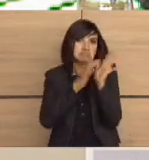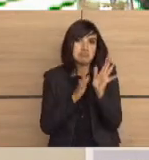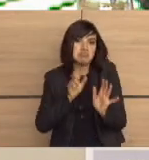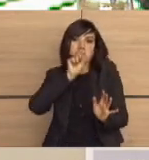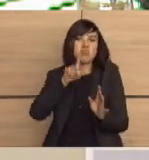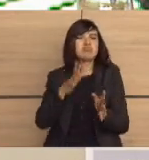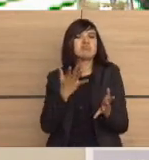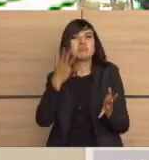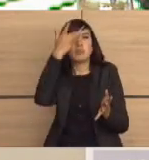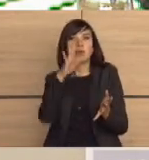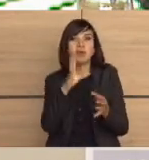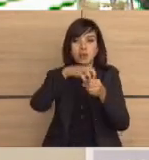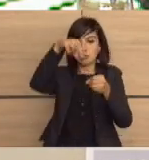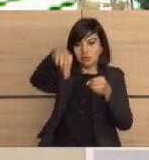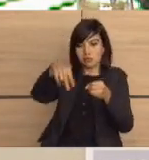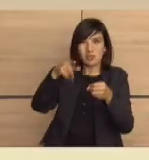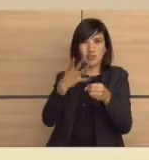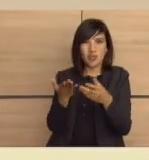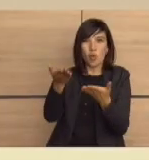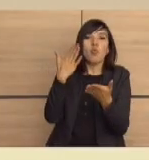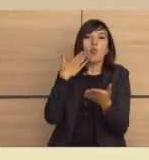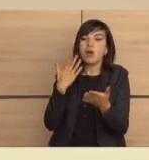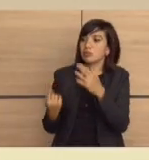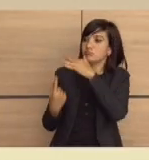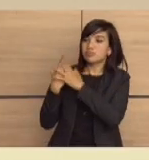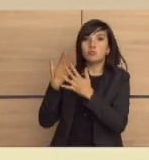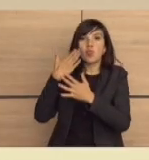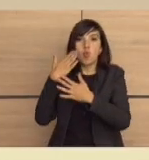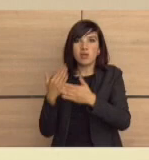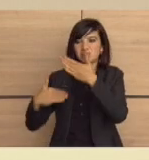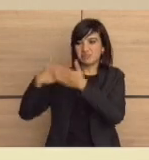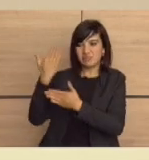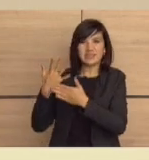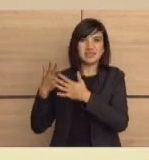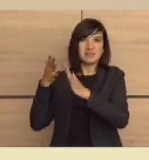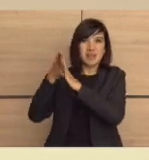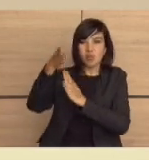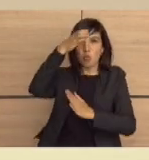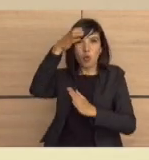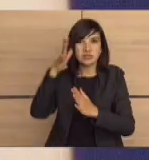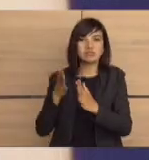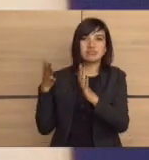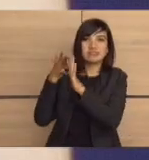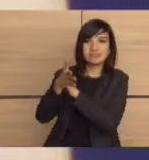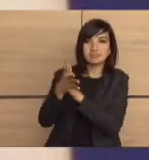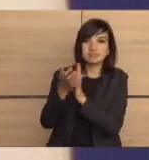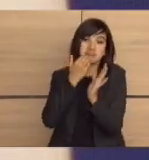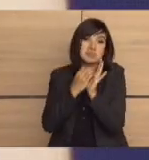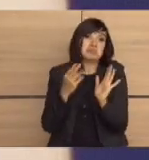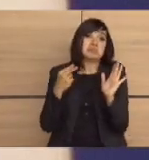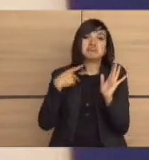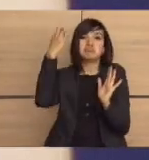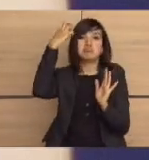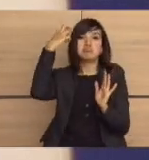su historia, pero también sobre su futuro. Si uno es historiador, tiene que saber, lo decía hace un